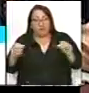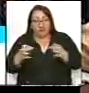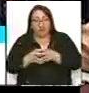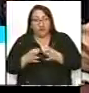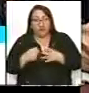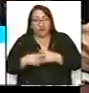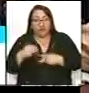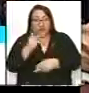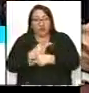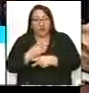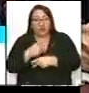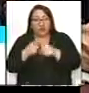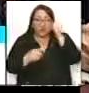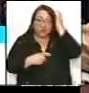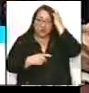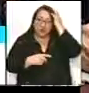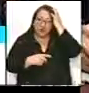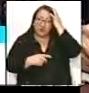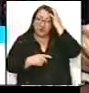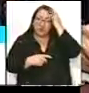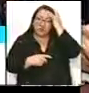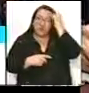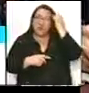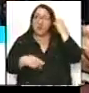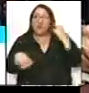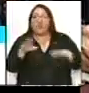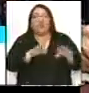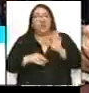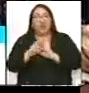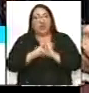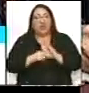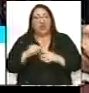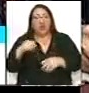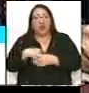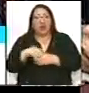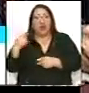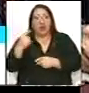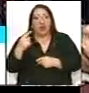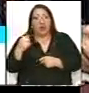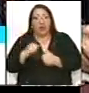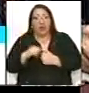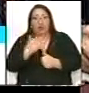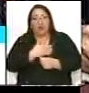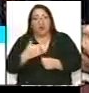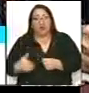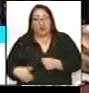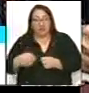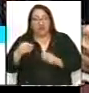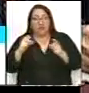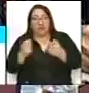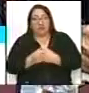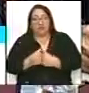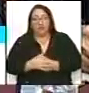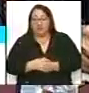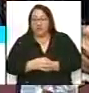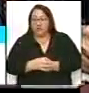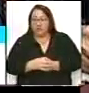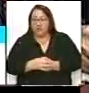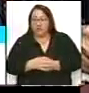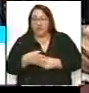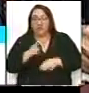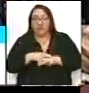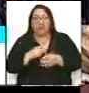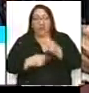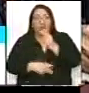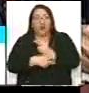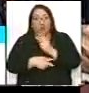plataformas que prevalecen son las de los movimientos regionales, pero en las elecciones generales, es decir, las presidenciales y parlamentarias, normalmente las